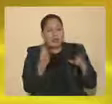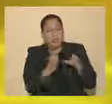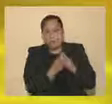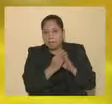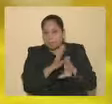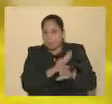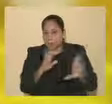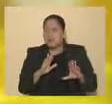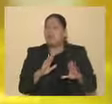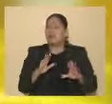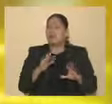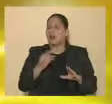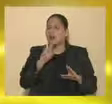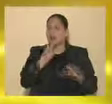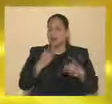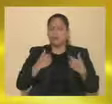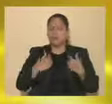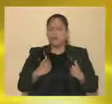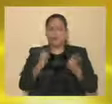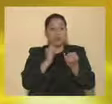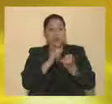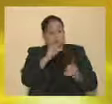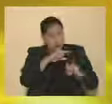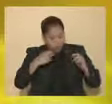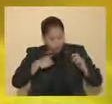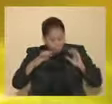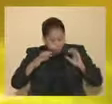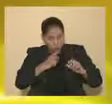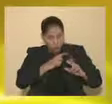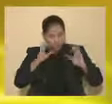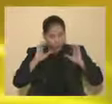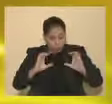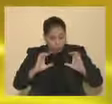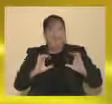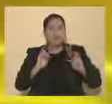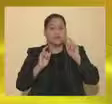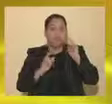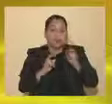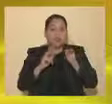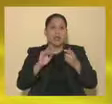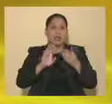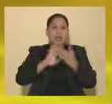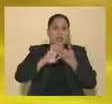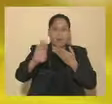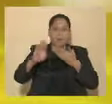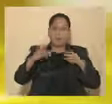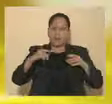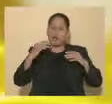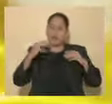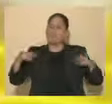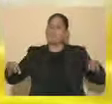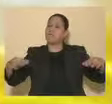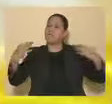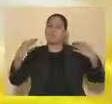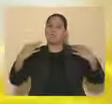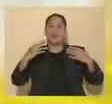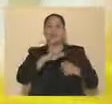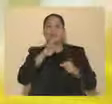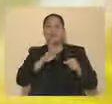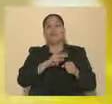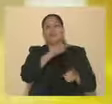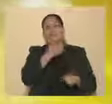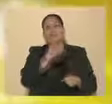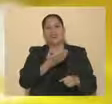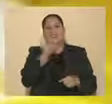también entonces que tiene que ver con este autocuidado y que son como reglas de comportamiento, evitar el exhibicionismo que es muy natural en esa